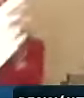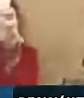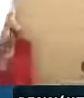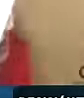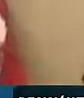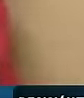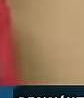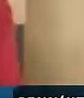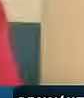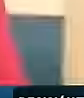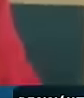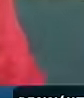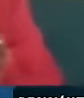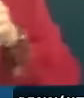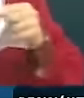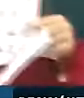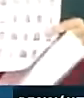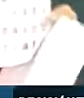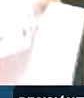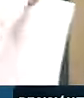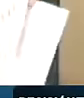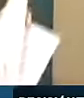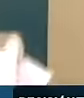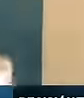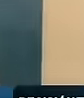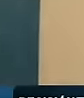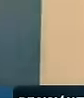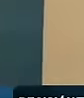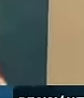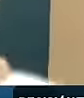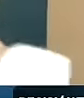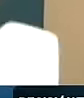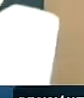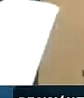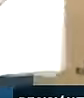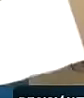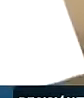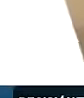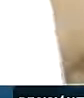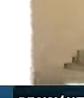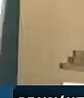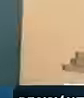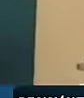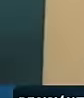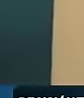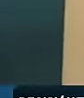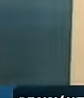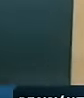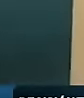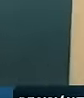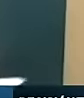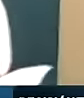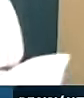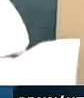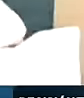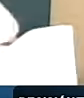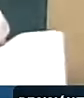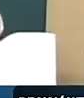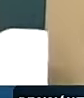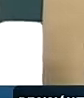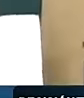adelante están hablando ellos Hola sí me copian allá la señal Te escuchamos